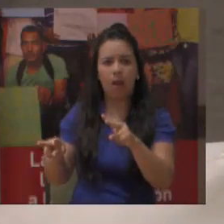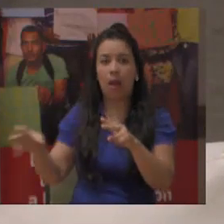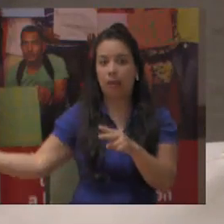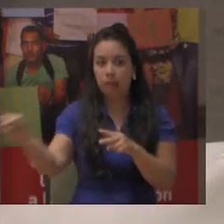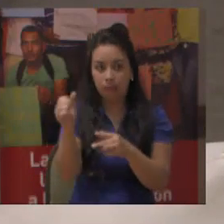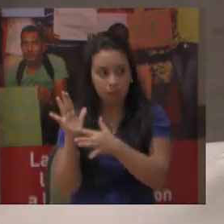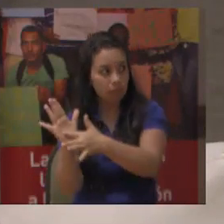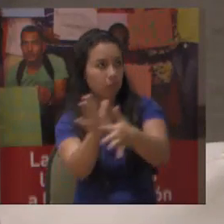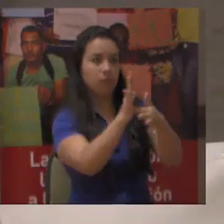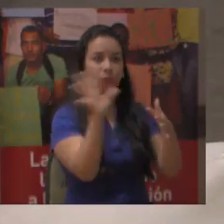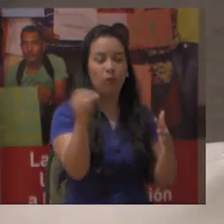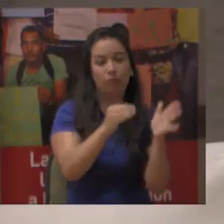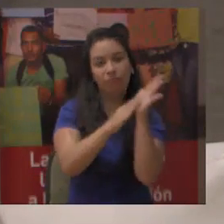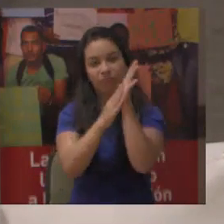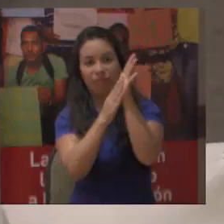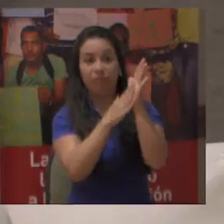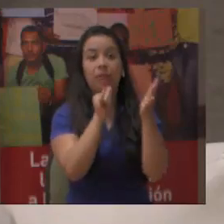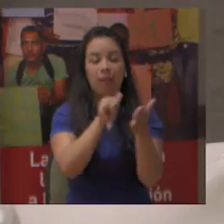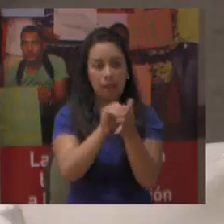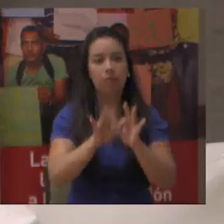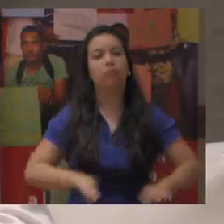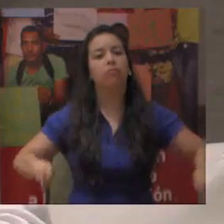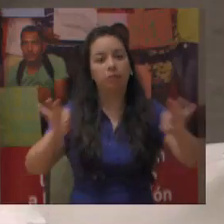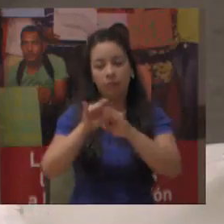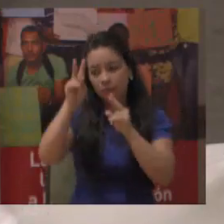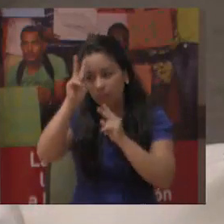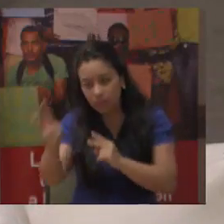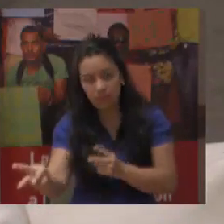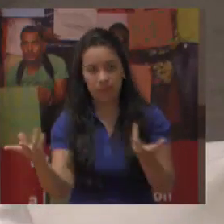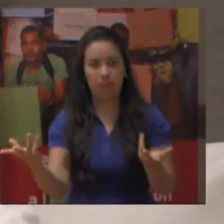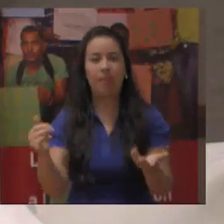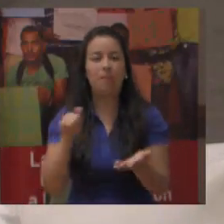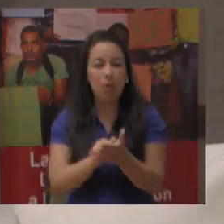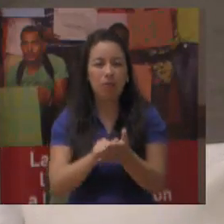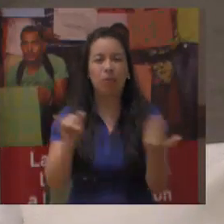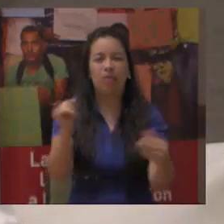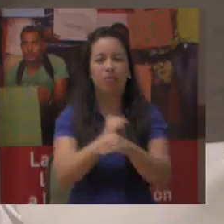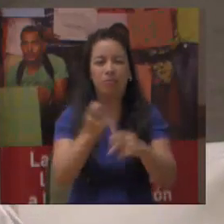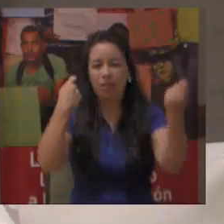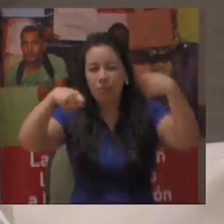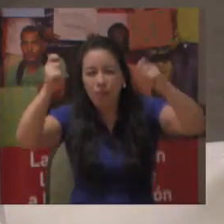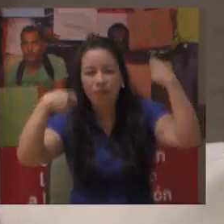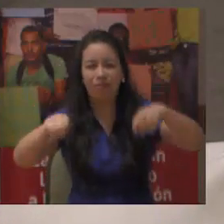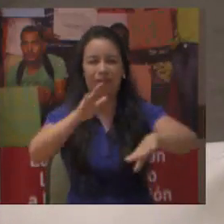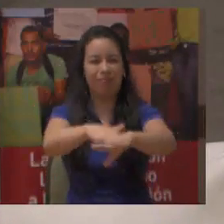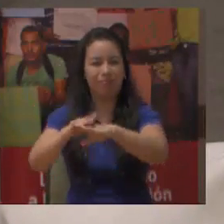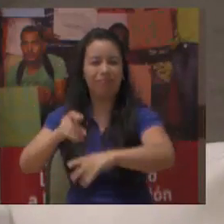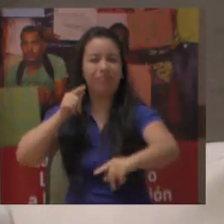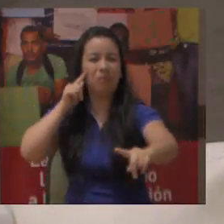nosotros tenemos. Desde eso institucional, la publicidad nuestra, los comerciales,